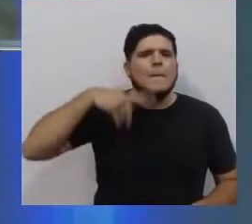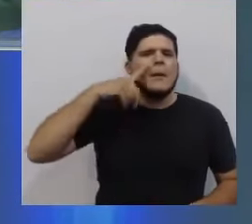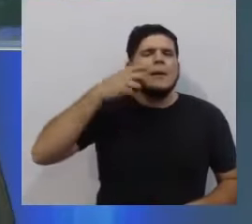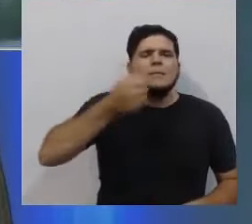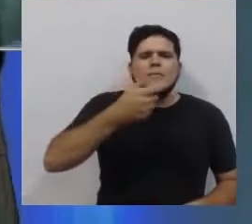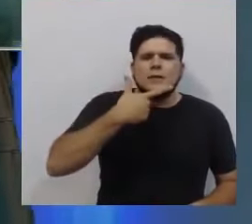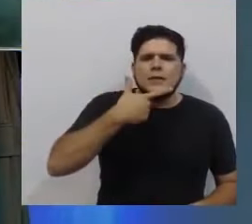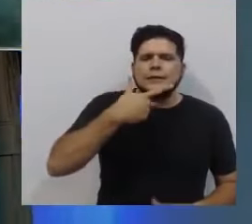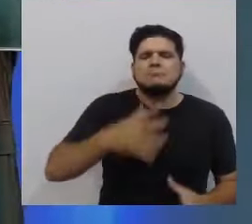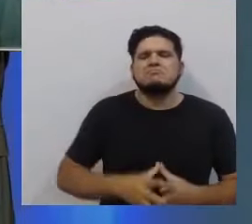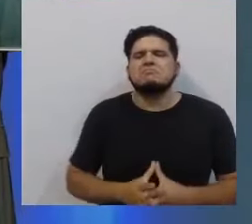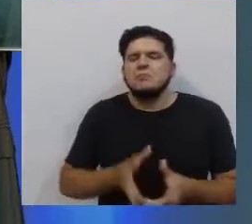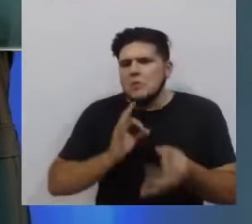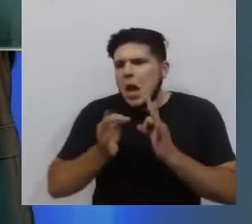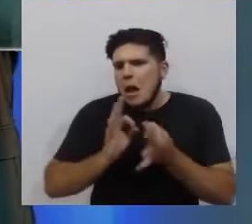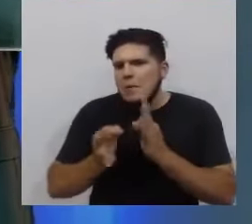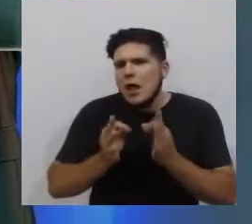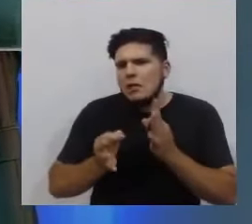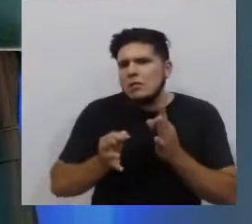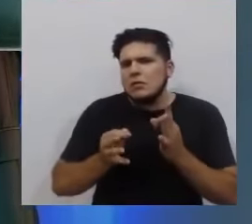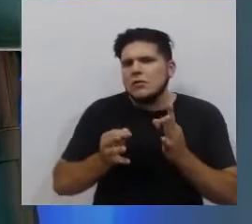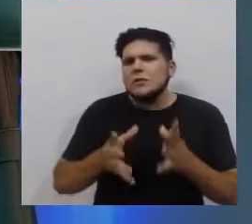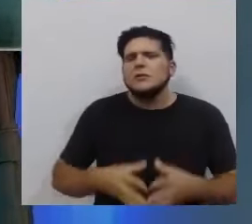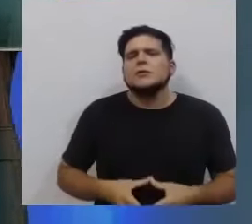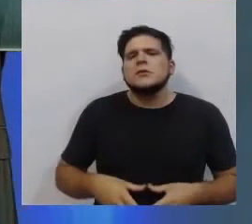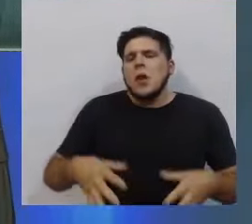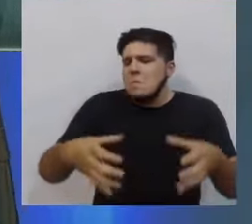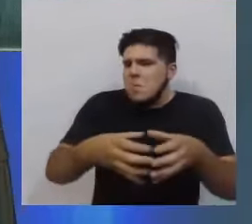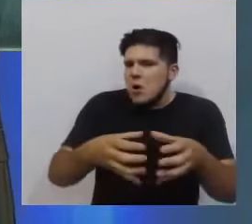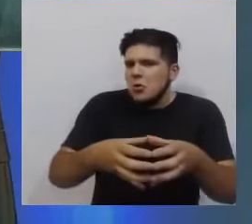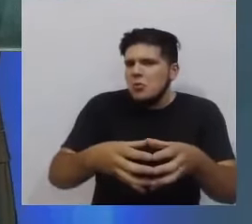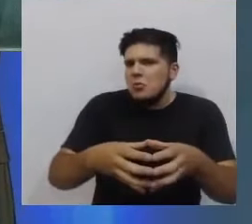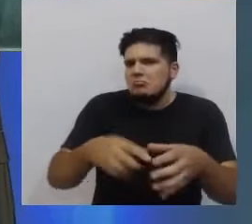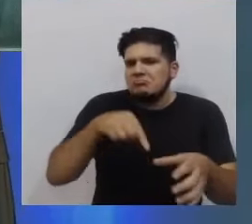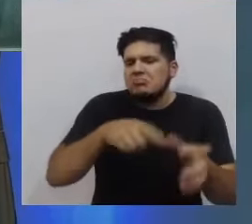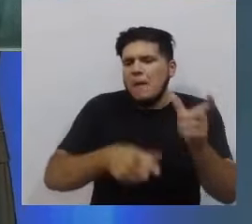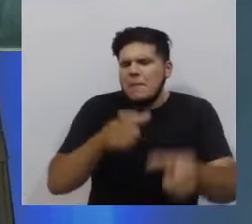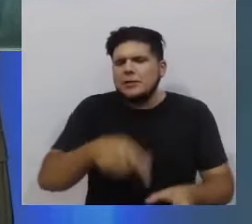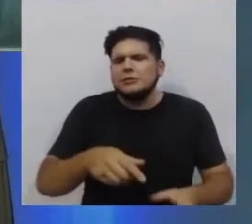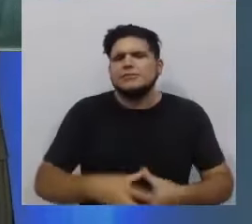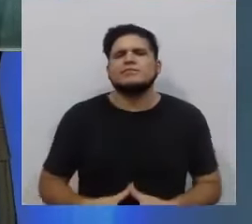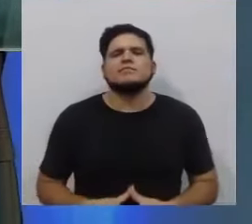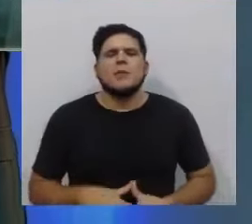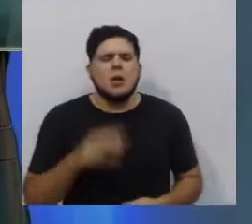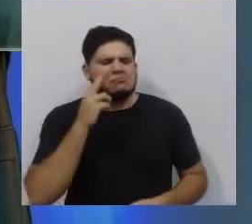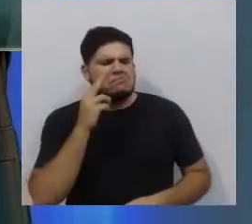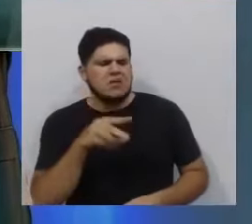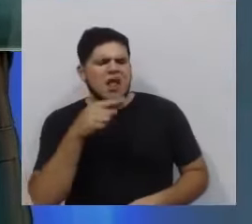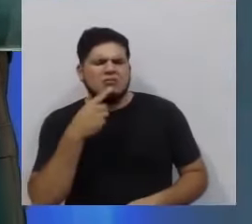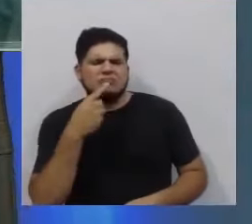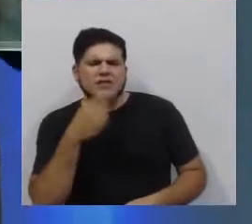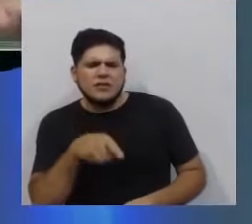tampoco entra en este desafío ustedes van a ver como dios va a respaldar